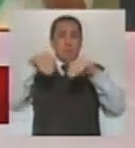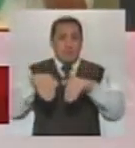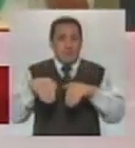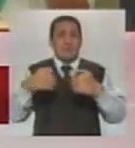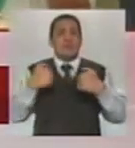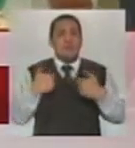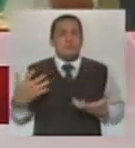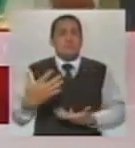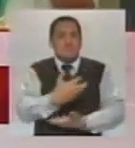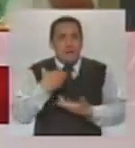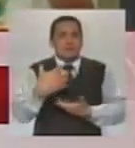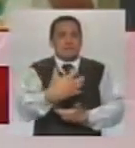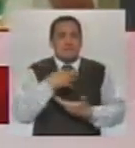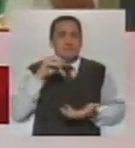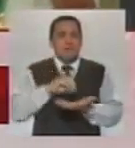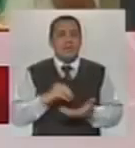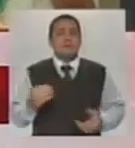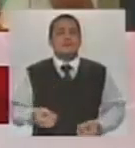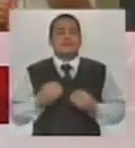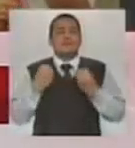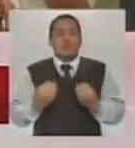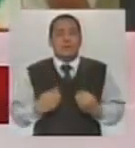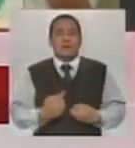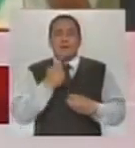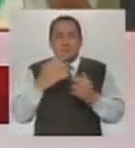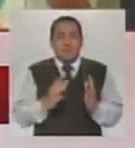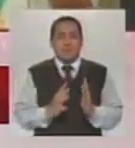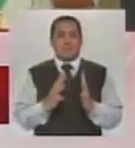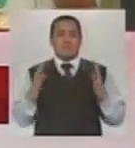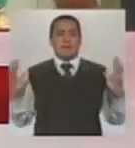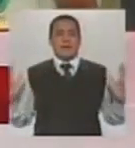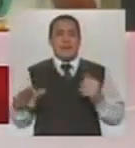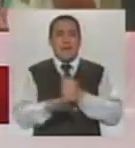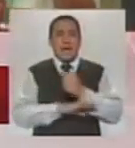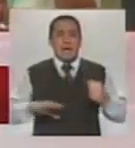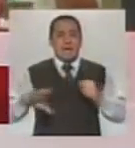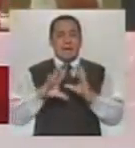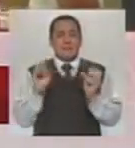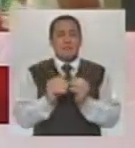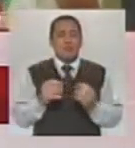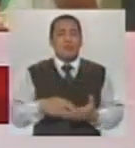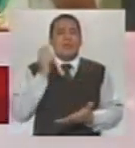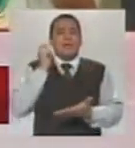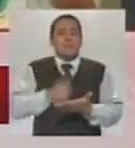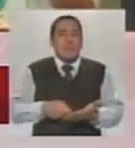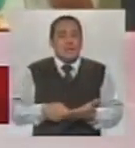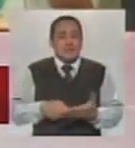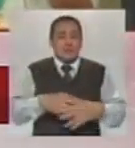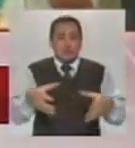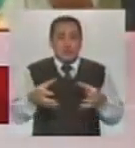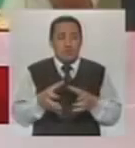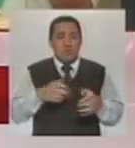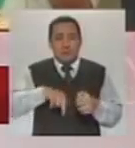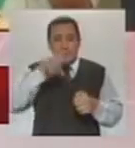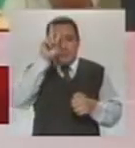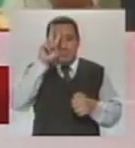se sigue recaudando más, porque estamos ensanchando la base de la base tributaria del